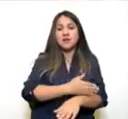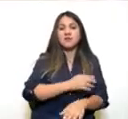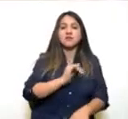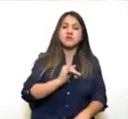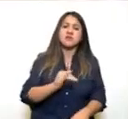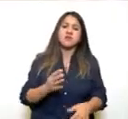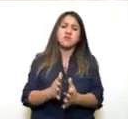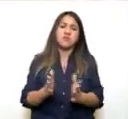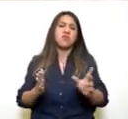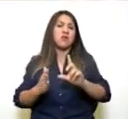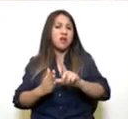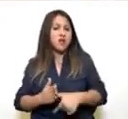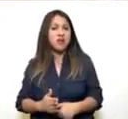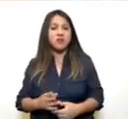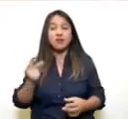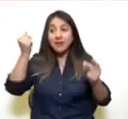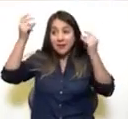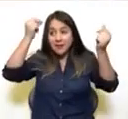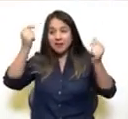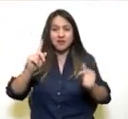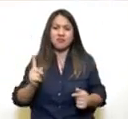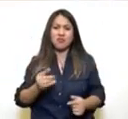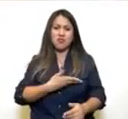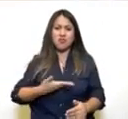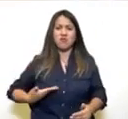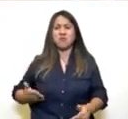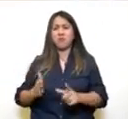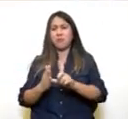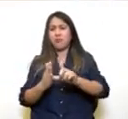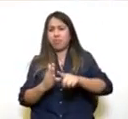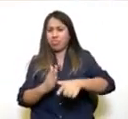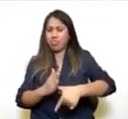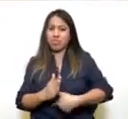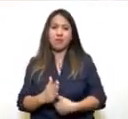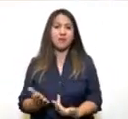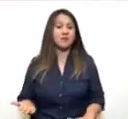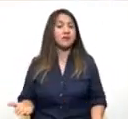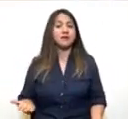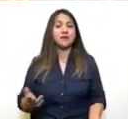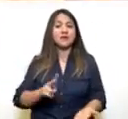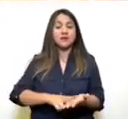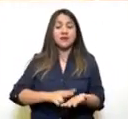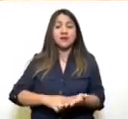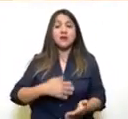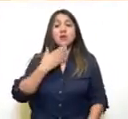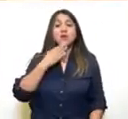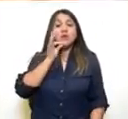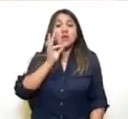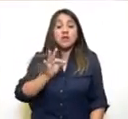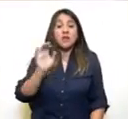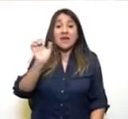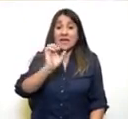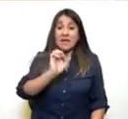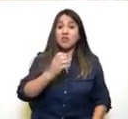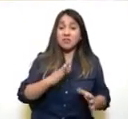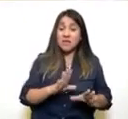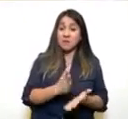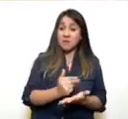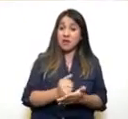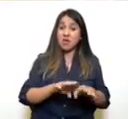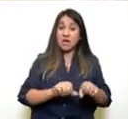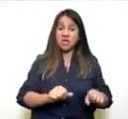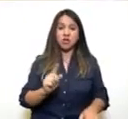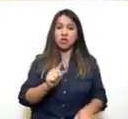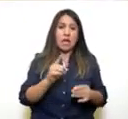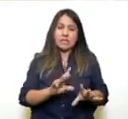esto es una muestra es un ejemplo de que es un gobierno reactivo cuando dijeron que en enero estábamos preparados eso no